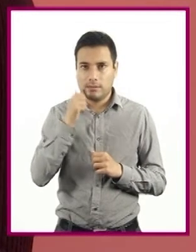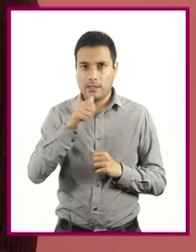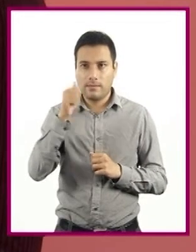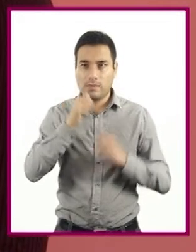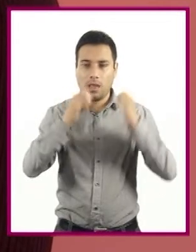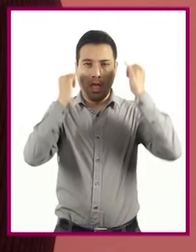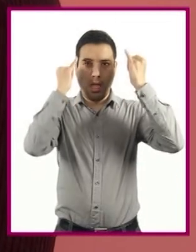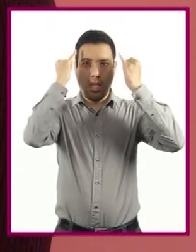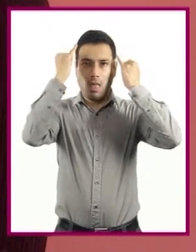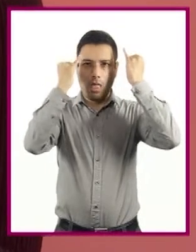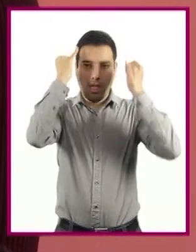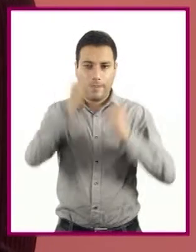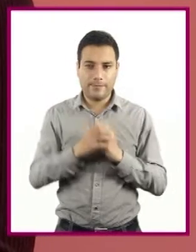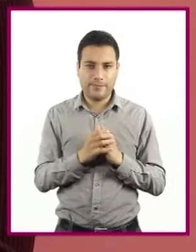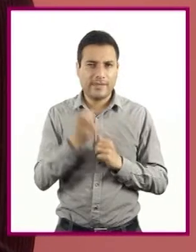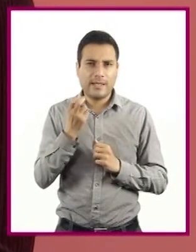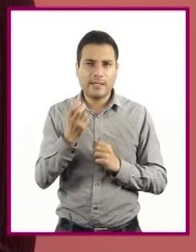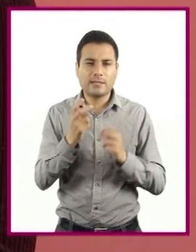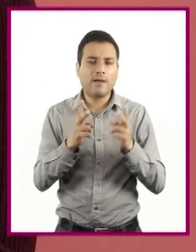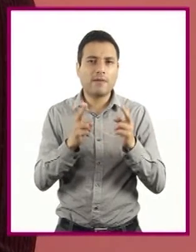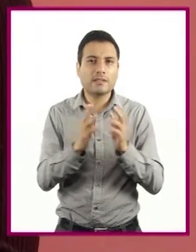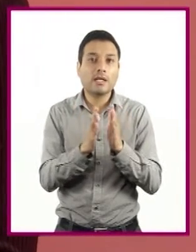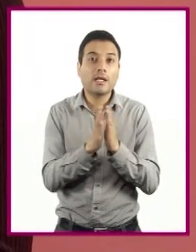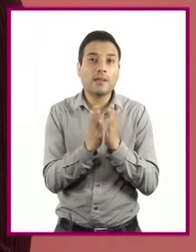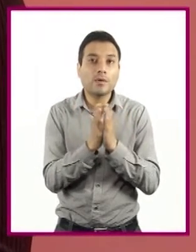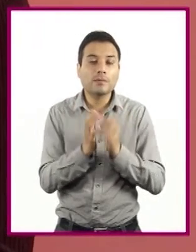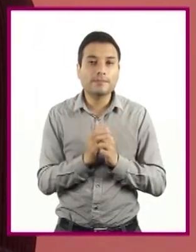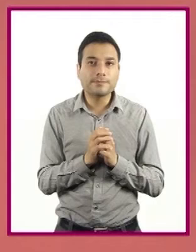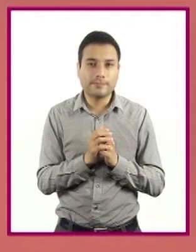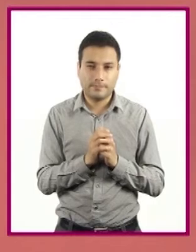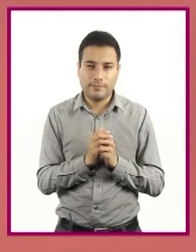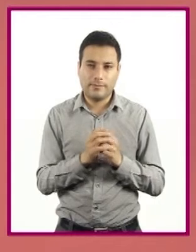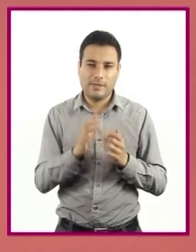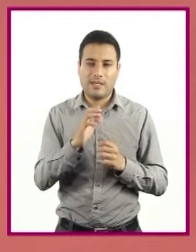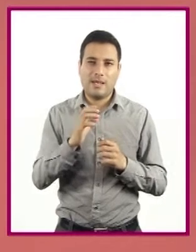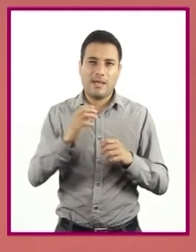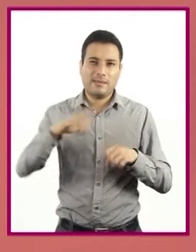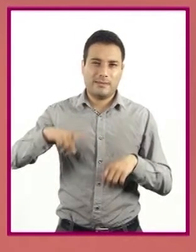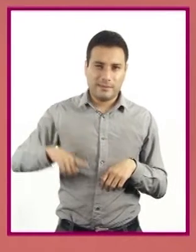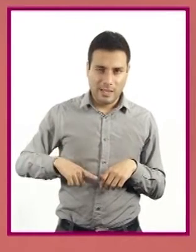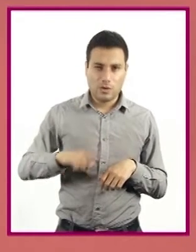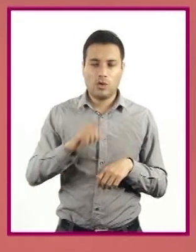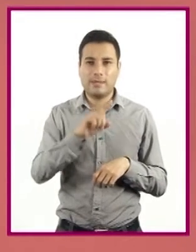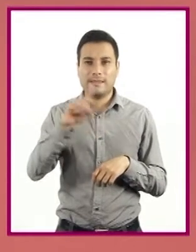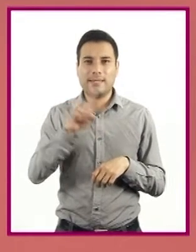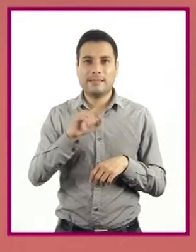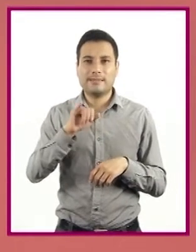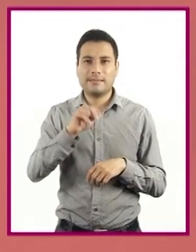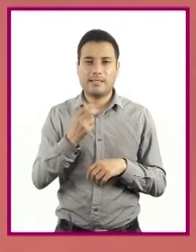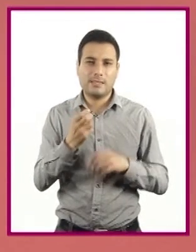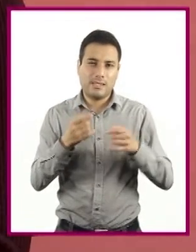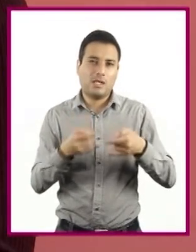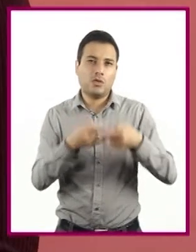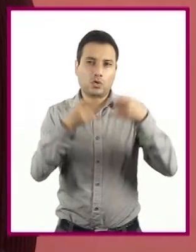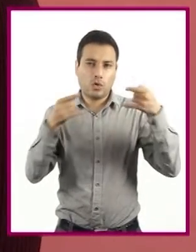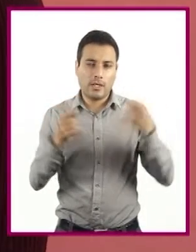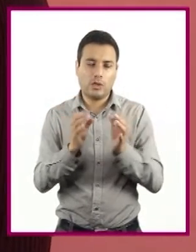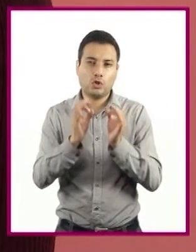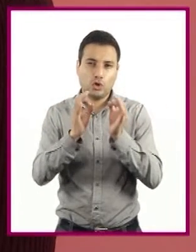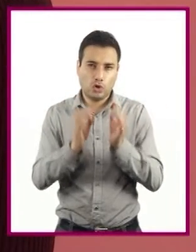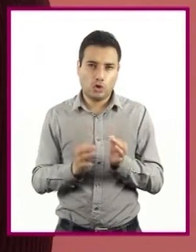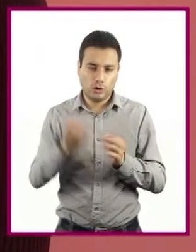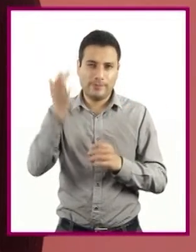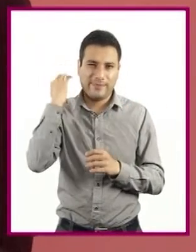imaginarios. Esta frase proviene del libro del estado de Jin, una crónica histórica oficial que cubre la historia de dicho estado